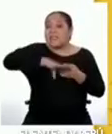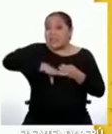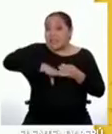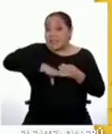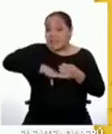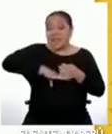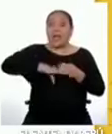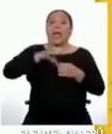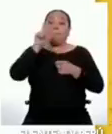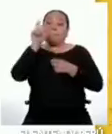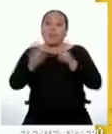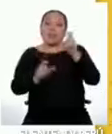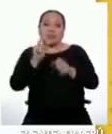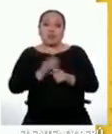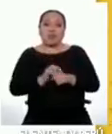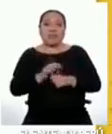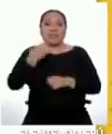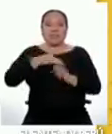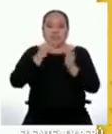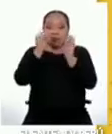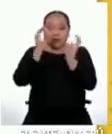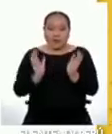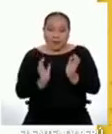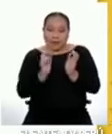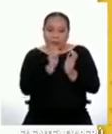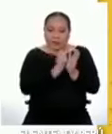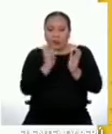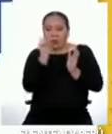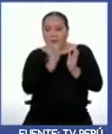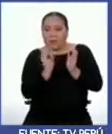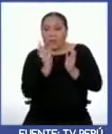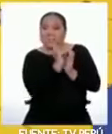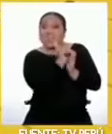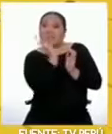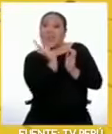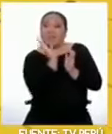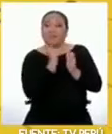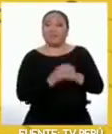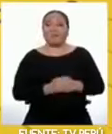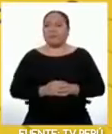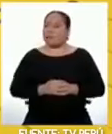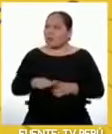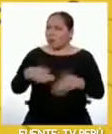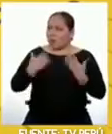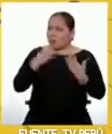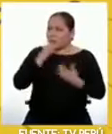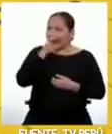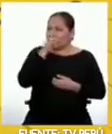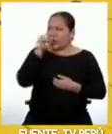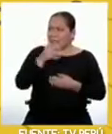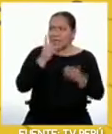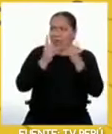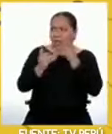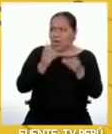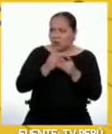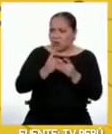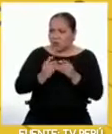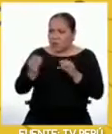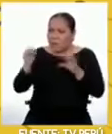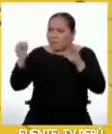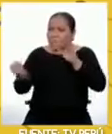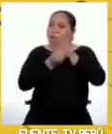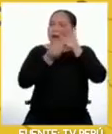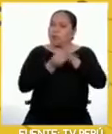acotaciones siempre van entre paréntesis y con letra cursiva, como lo ves aquí. ¿Podemos decir que estas líneas de diálogo forman una